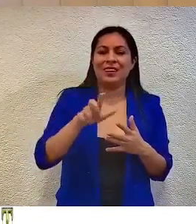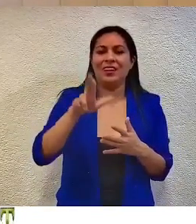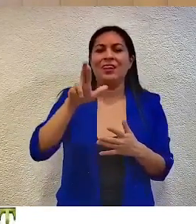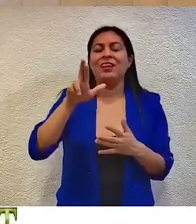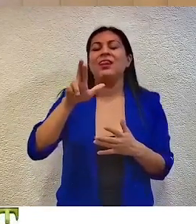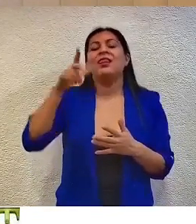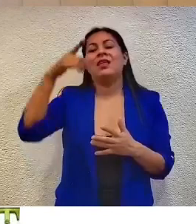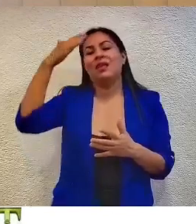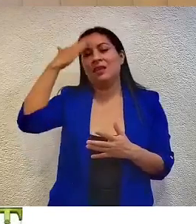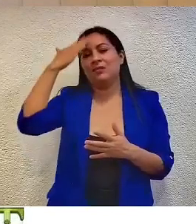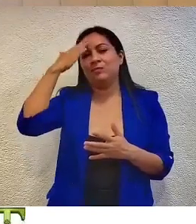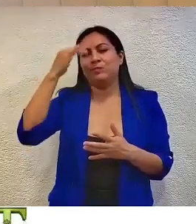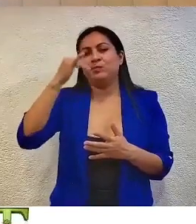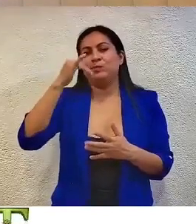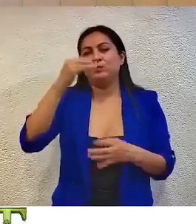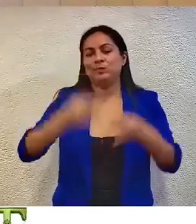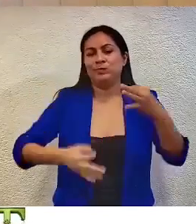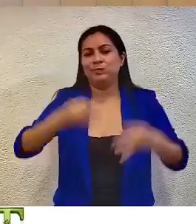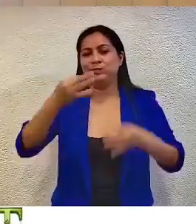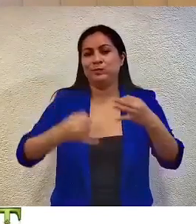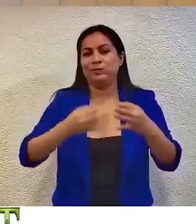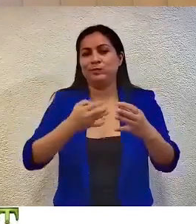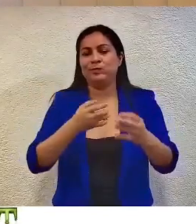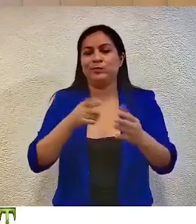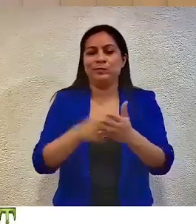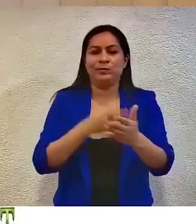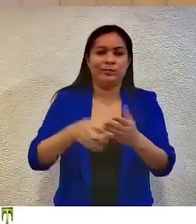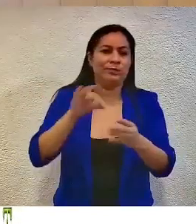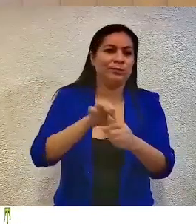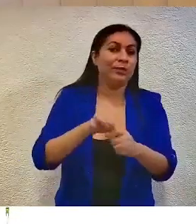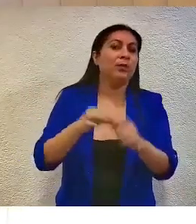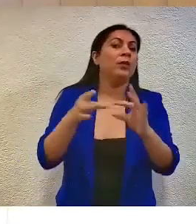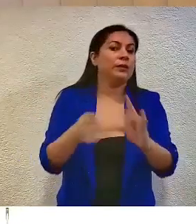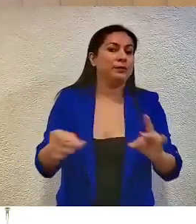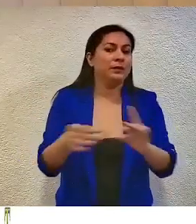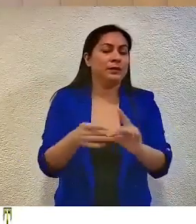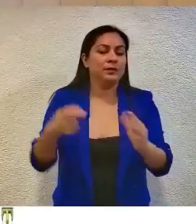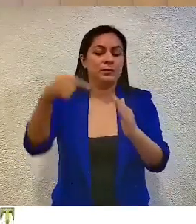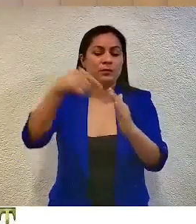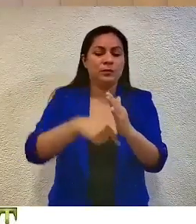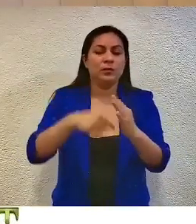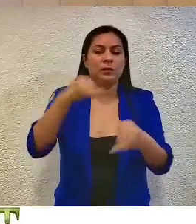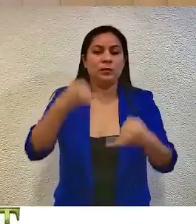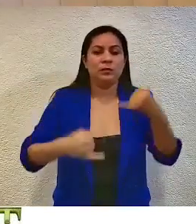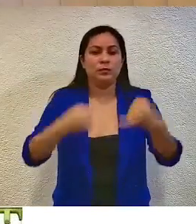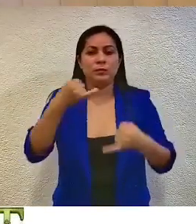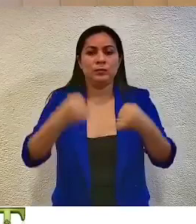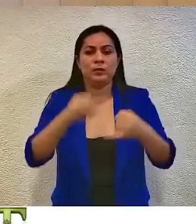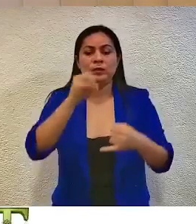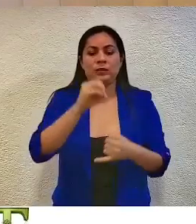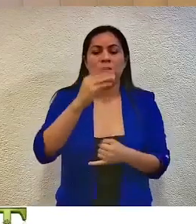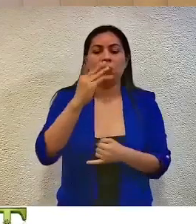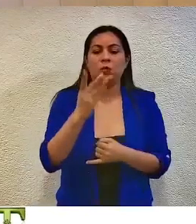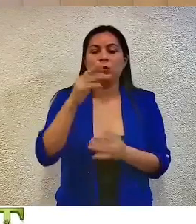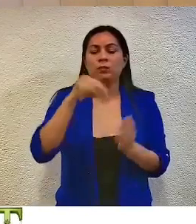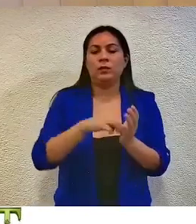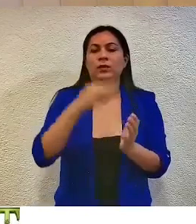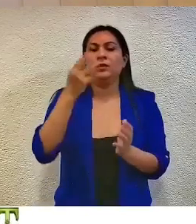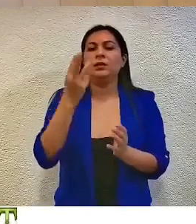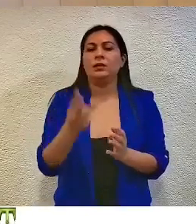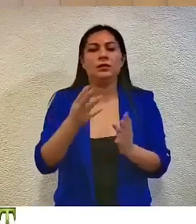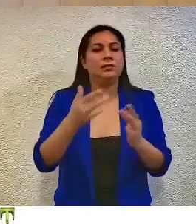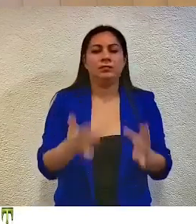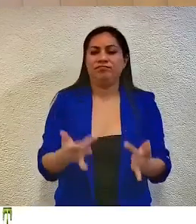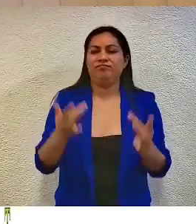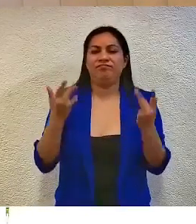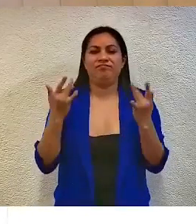responsable del Tribunal Electoral del Estado de Guerrero, con la precisión que el juicio electoral ciudadano 04 del 2023 ha sido retirado